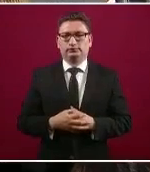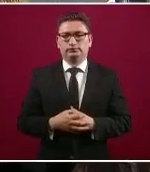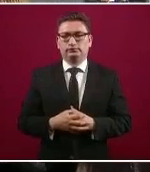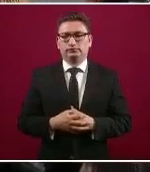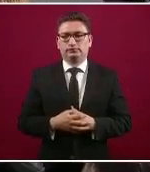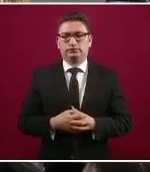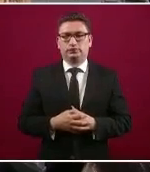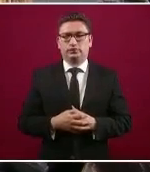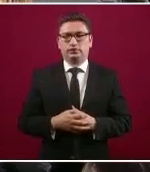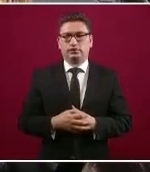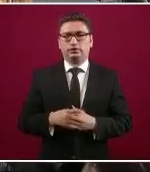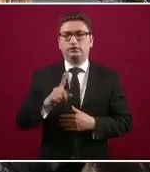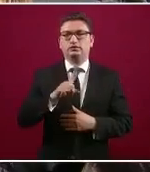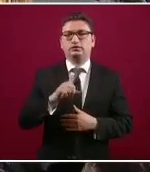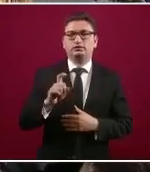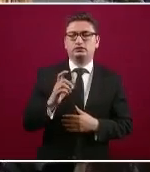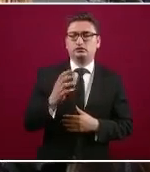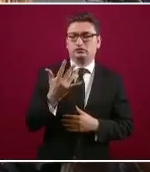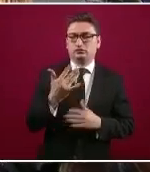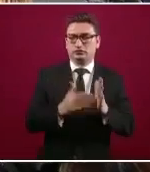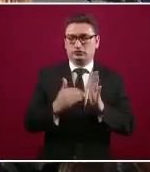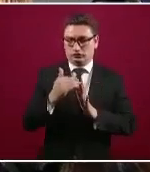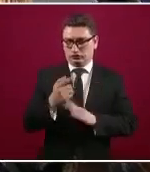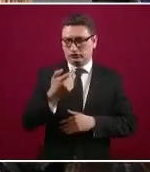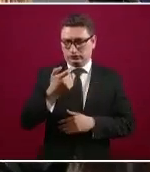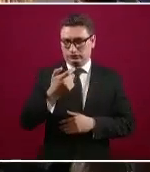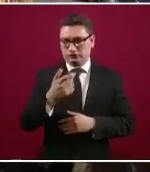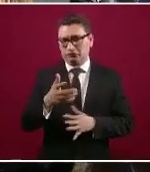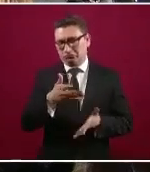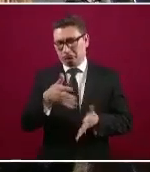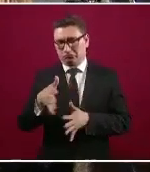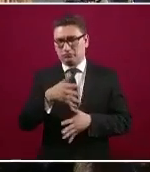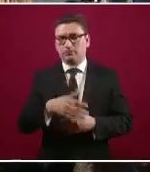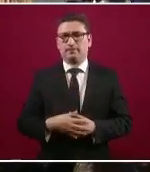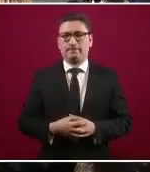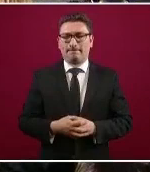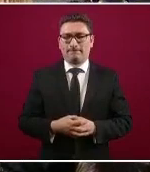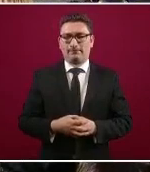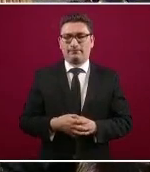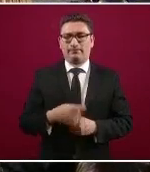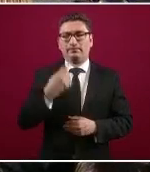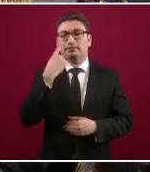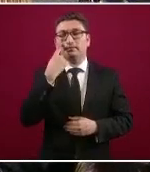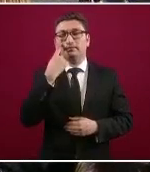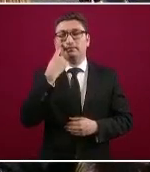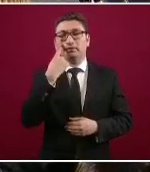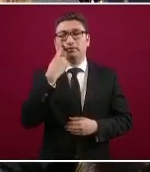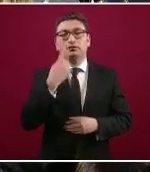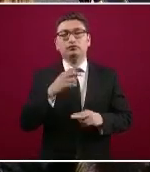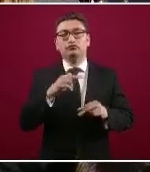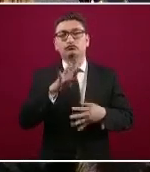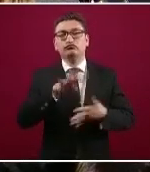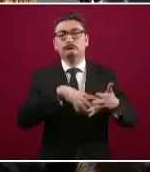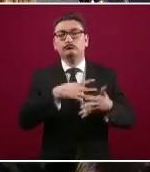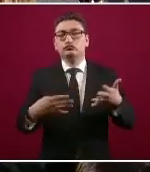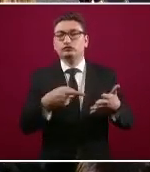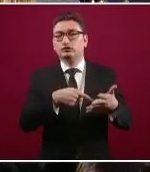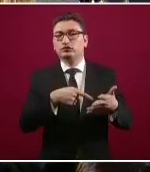de alrededor de 150 millones de pesos. Miren cómo vamos.